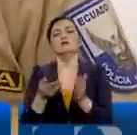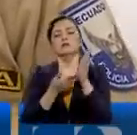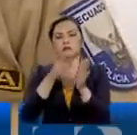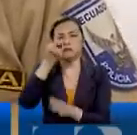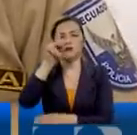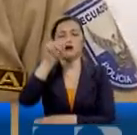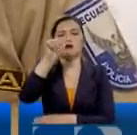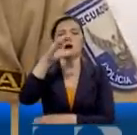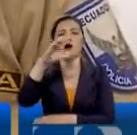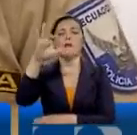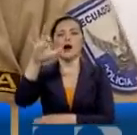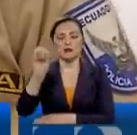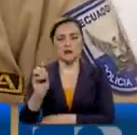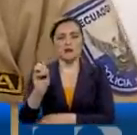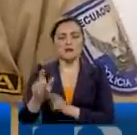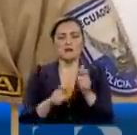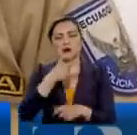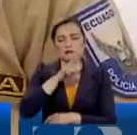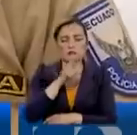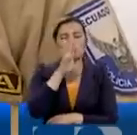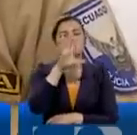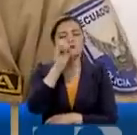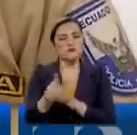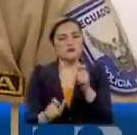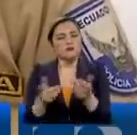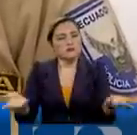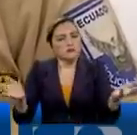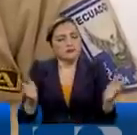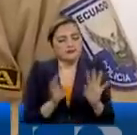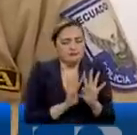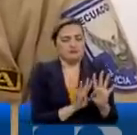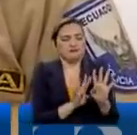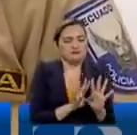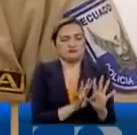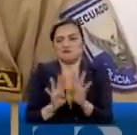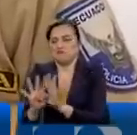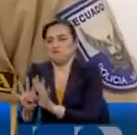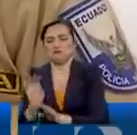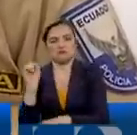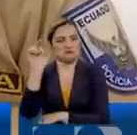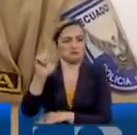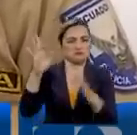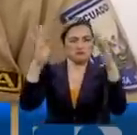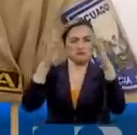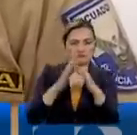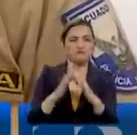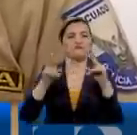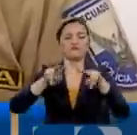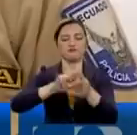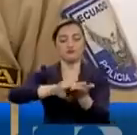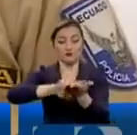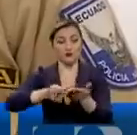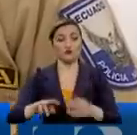había 50 personas que se encontraban consumiendo licor y aglomeradas. En el sur, en Tumbaco, hemos tenido también